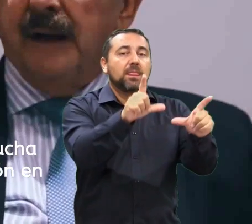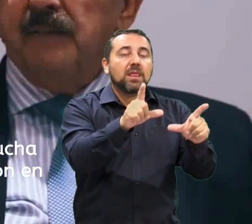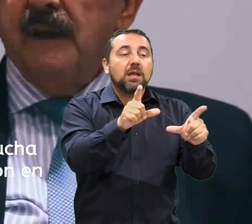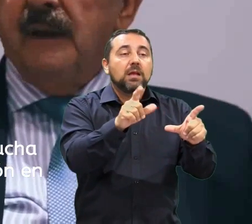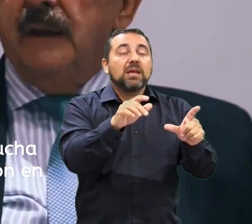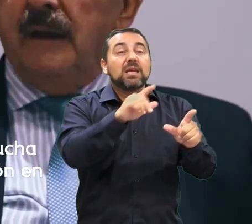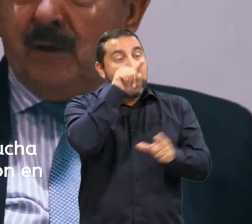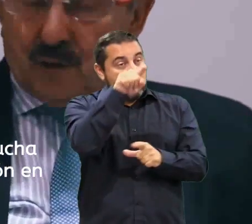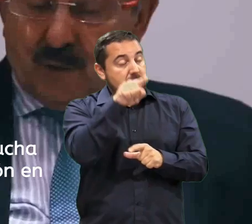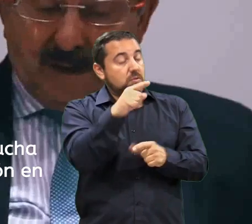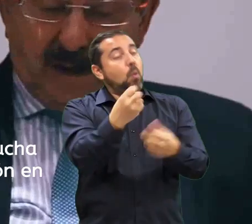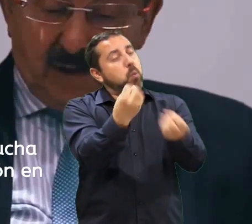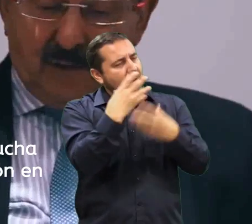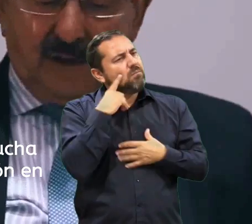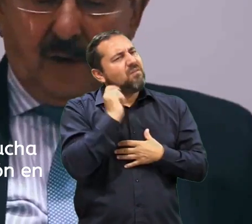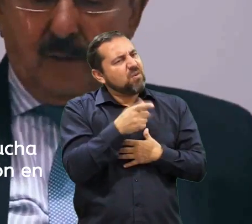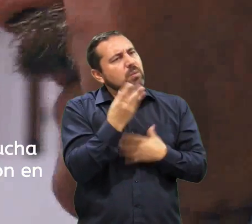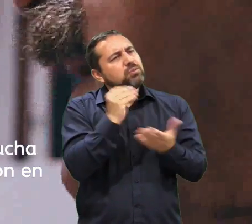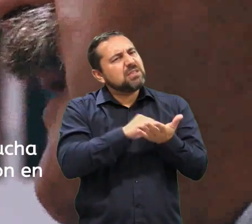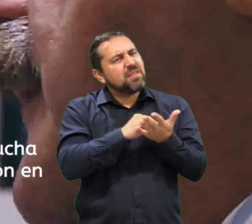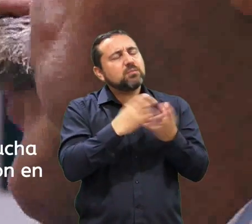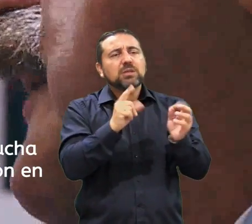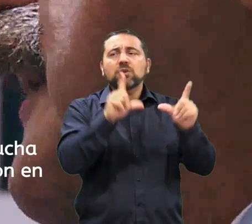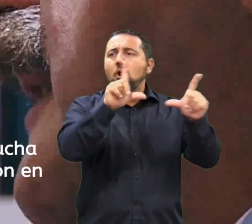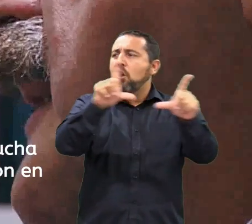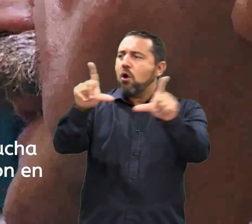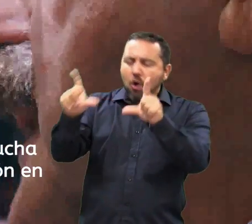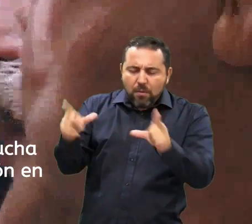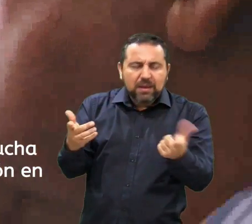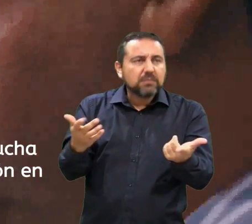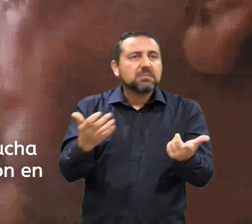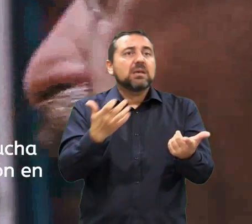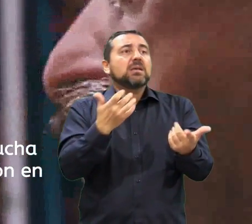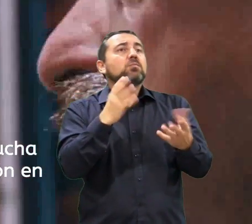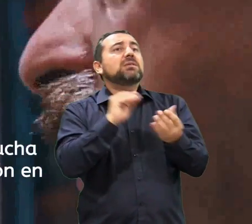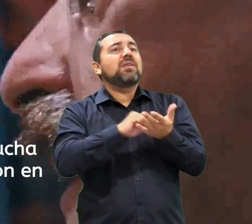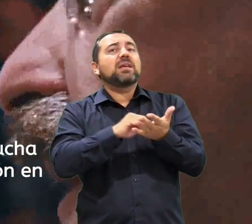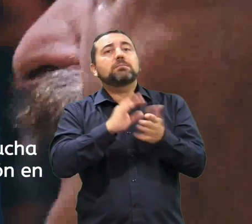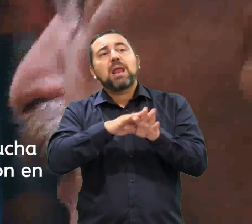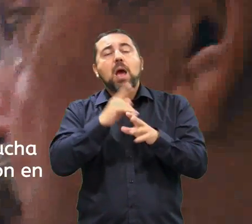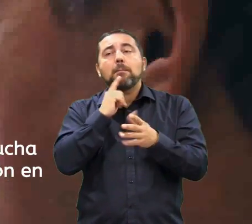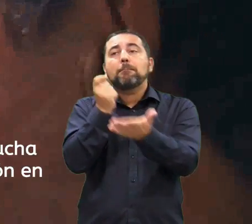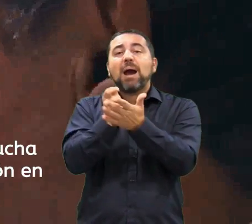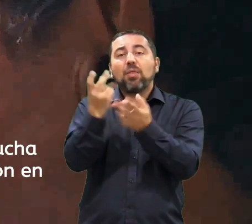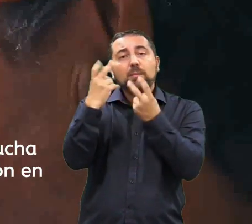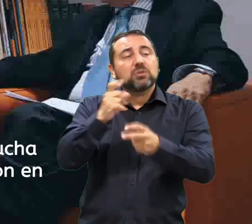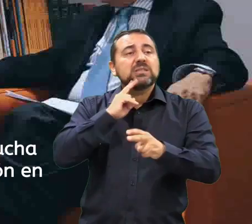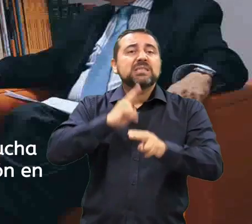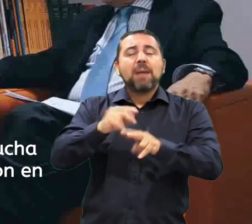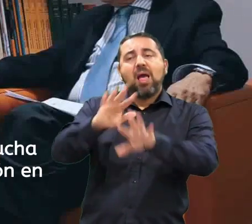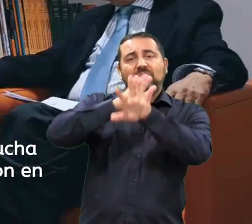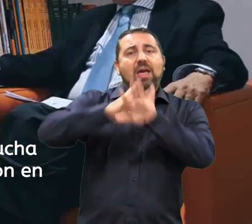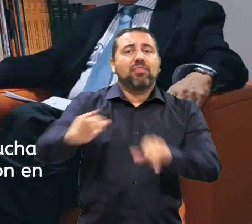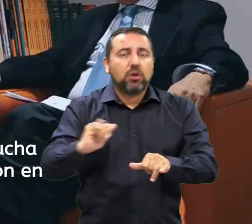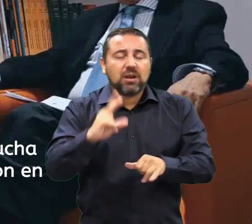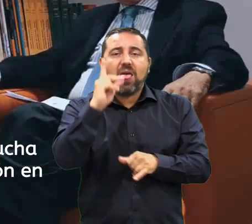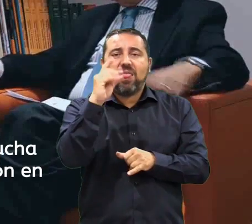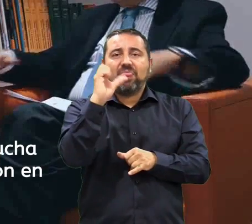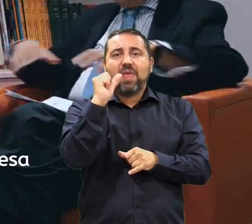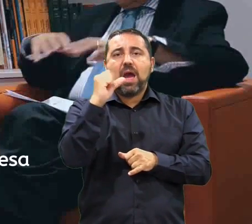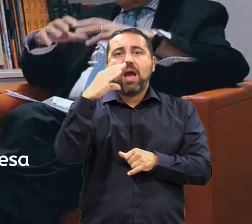que ha cedido obra. Y nos cuentan con mucha frecuencia que muchas obras son en dación en pago, para pago